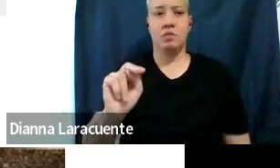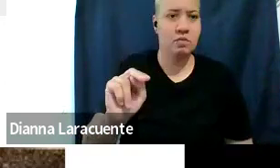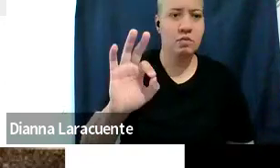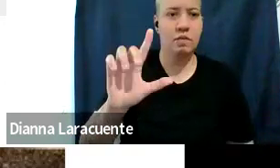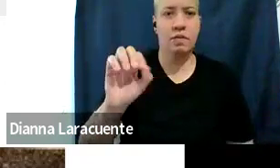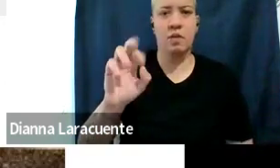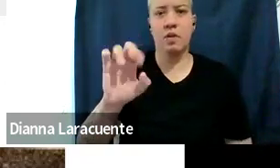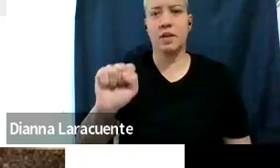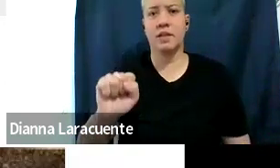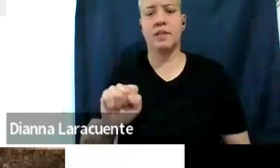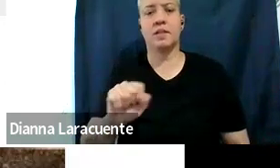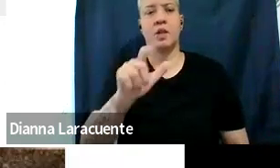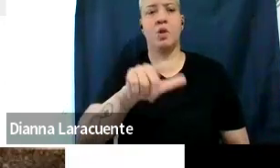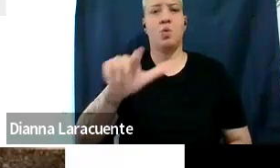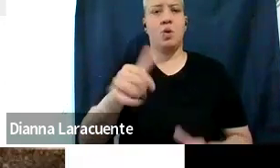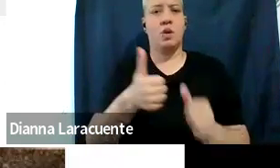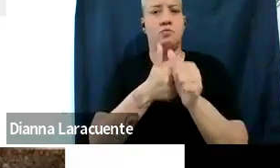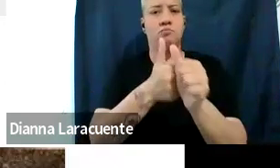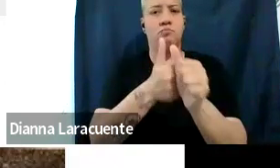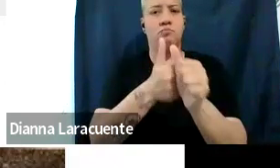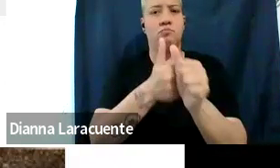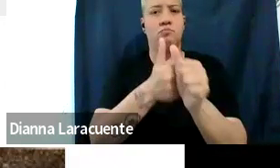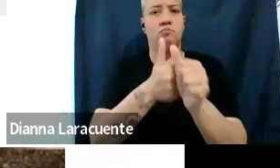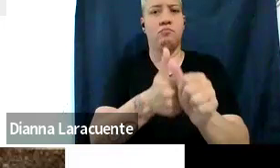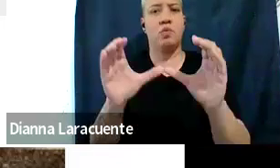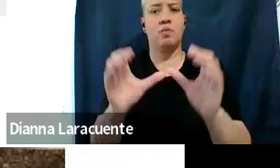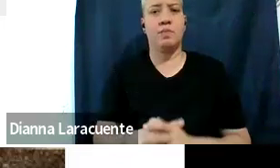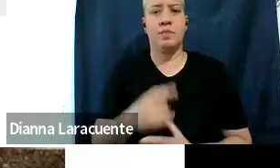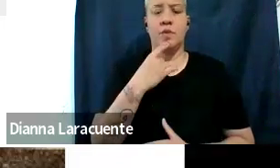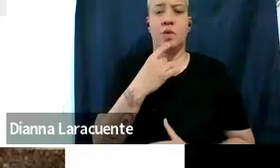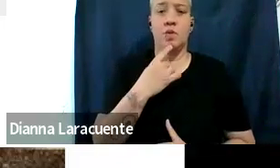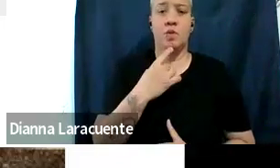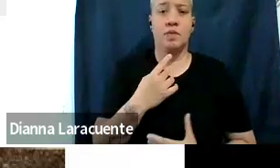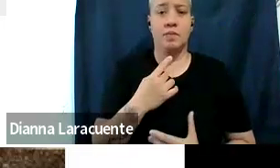de Luquillo, que inclusive es uno de los que dice